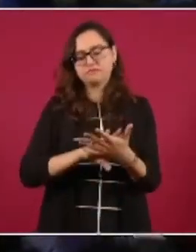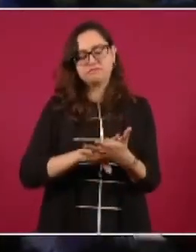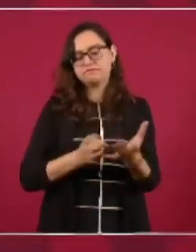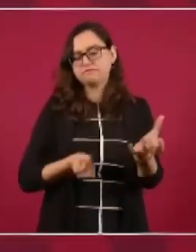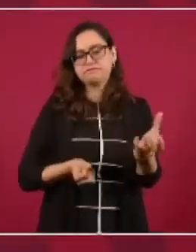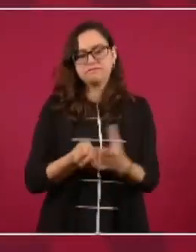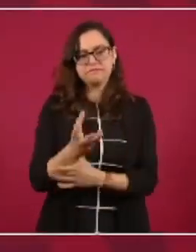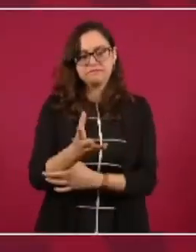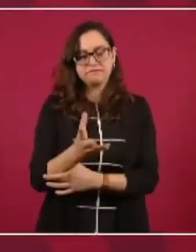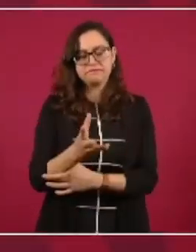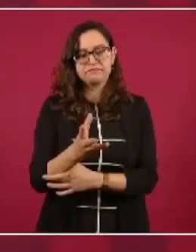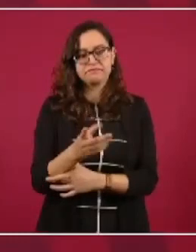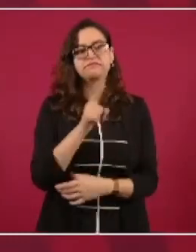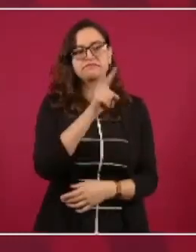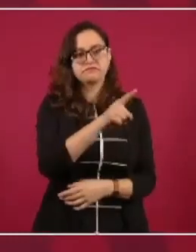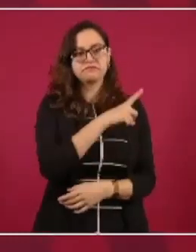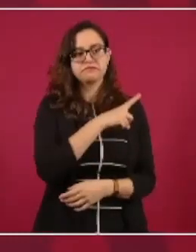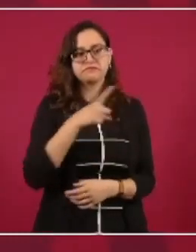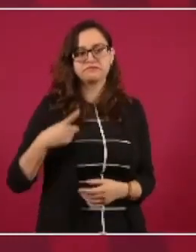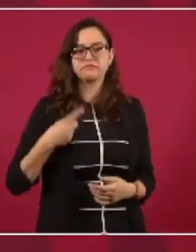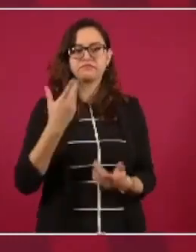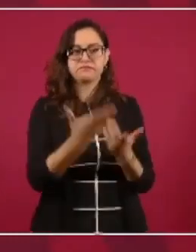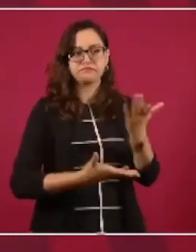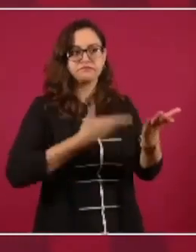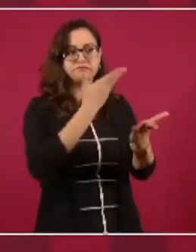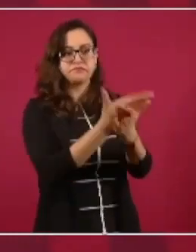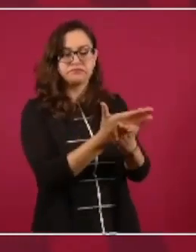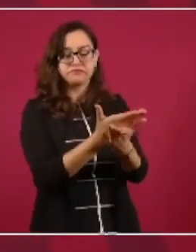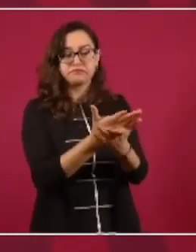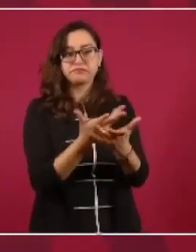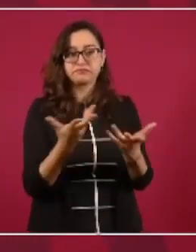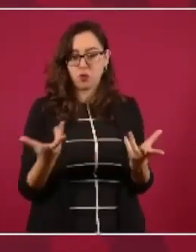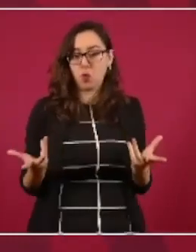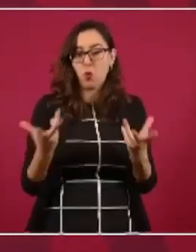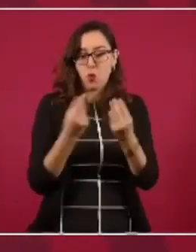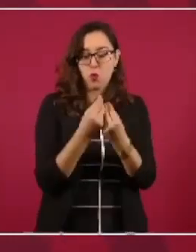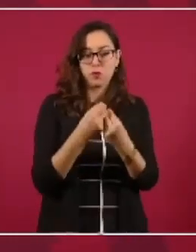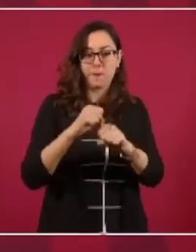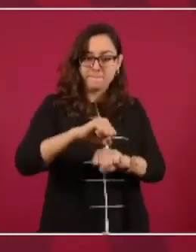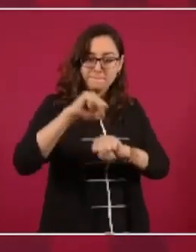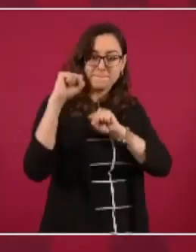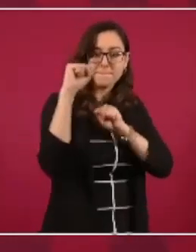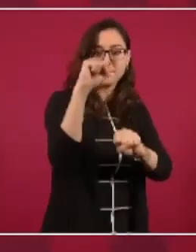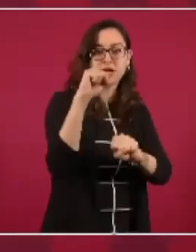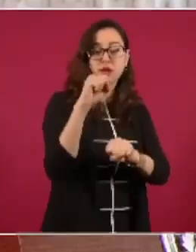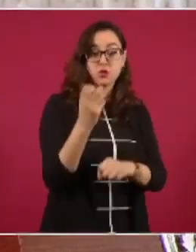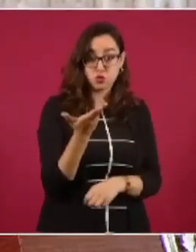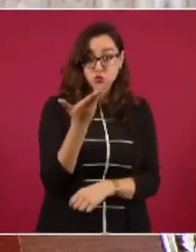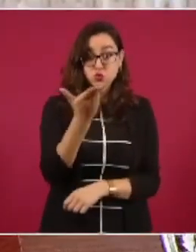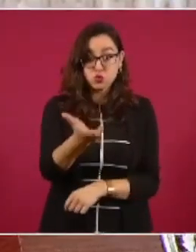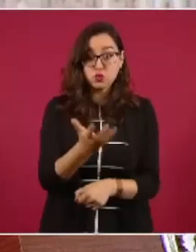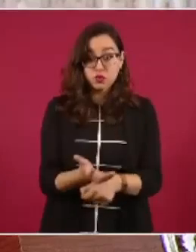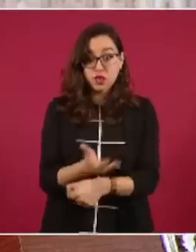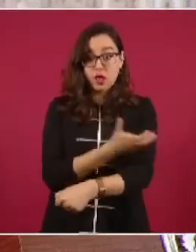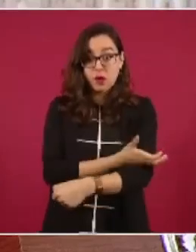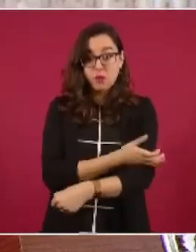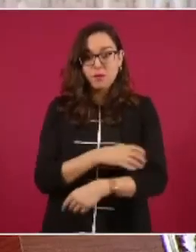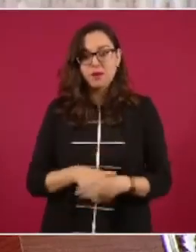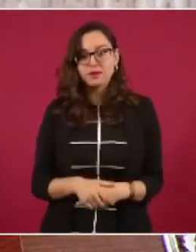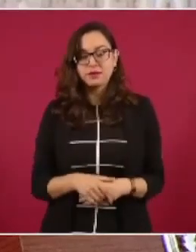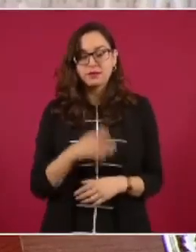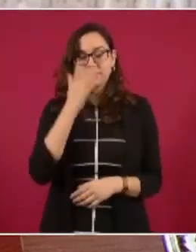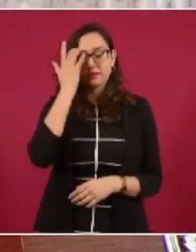a ver cómo se presentan las cosas, si hay oportunidad, porque no hay una